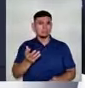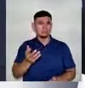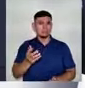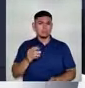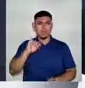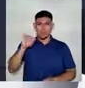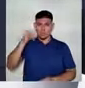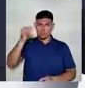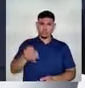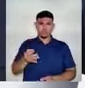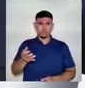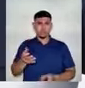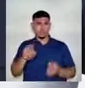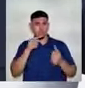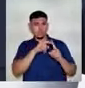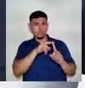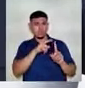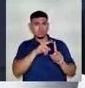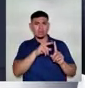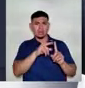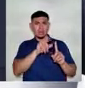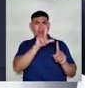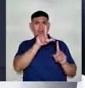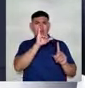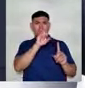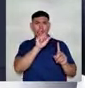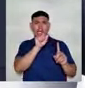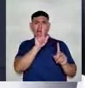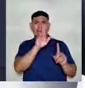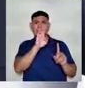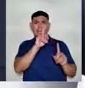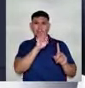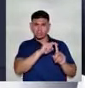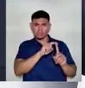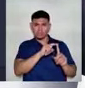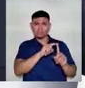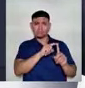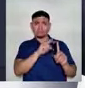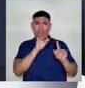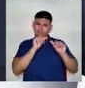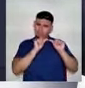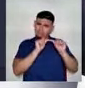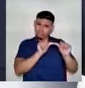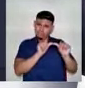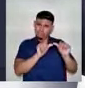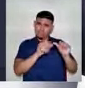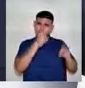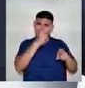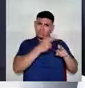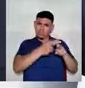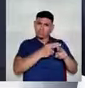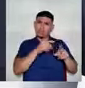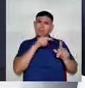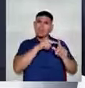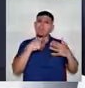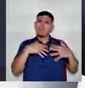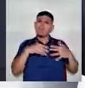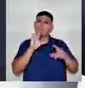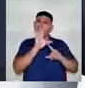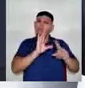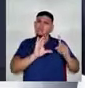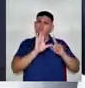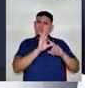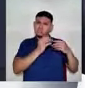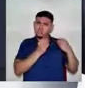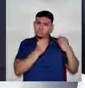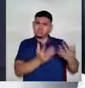Alberto Sánchez permanezca donde está, porque el aporte a la cultura que él ha dado para el